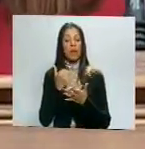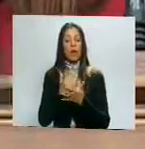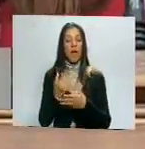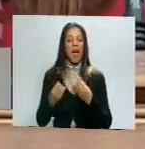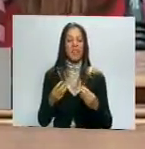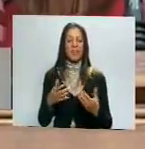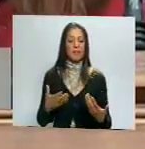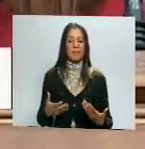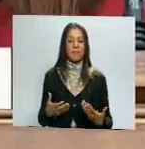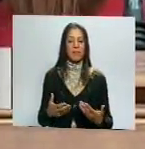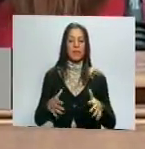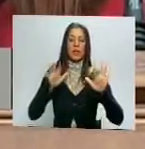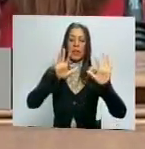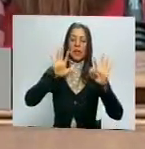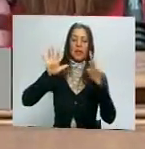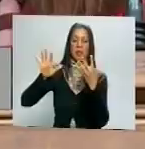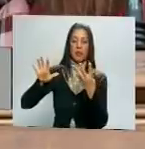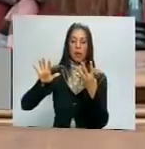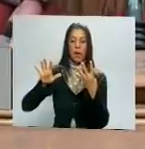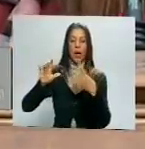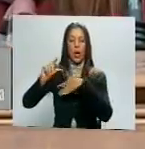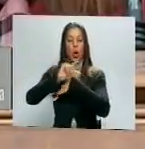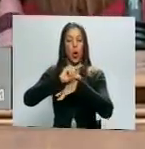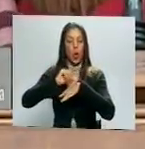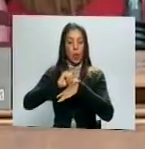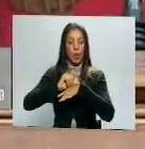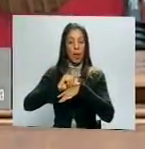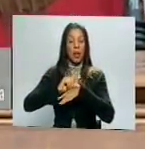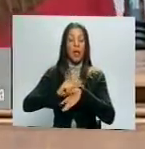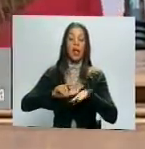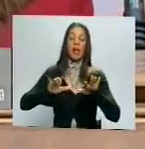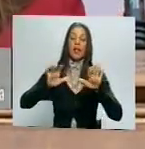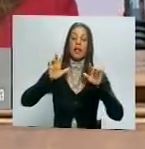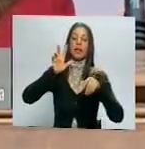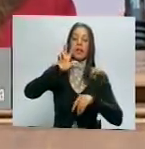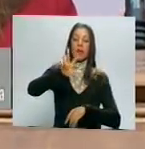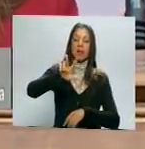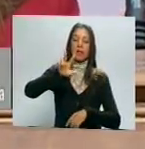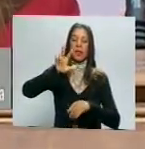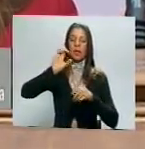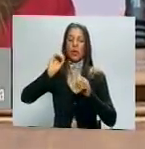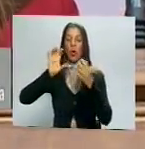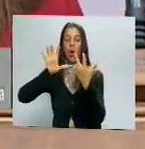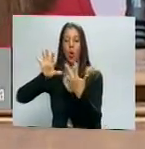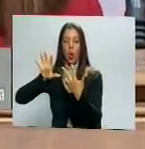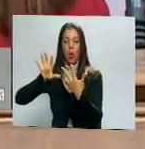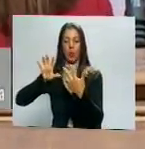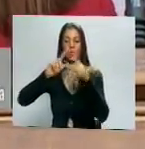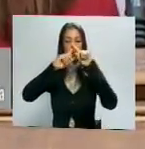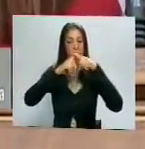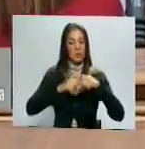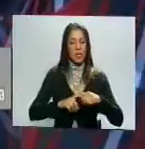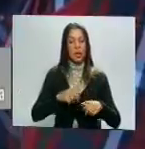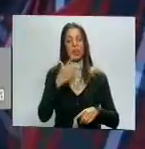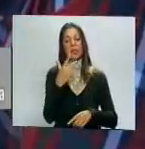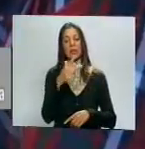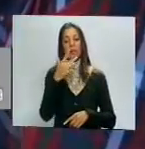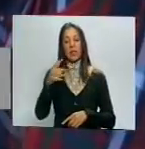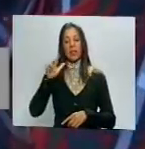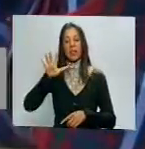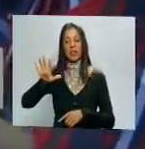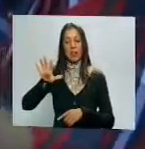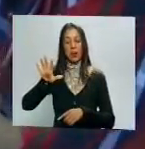hay? De 19 gobernaciones y 308 alcaldías de 335. ¿Qué es eso?